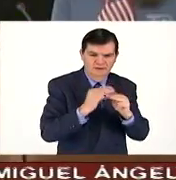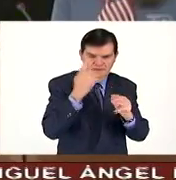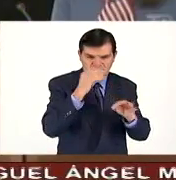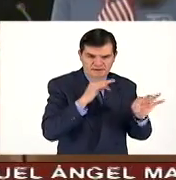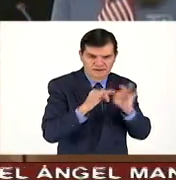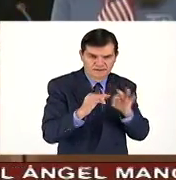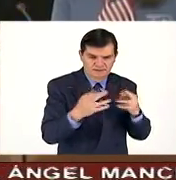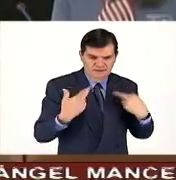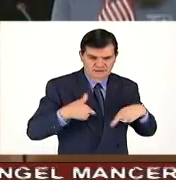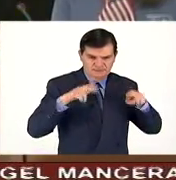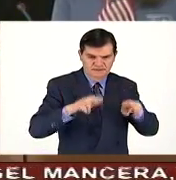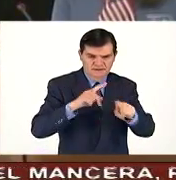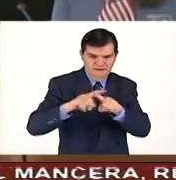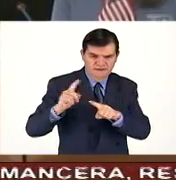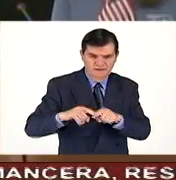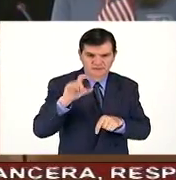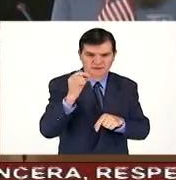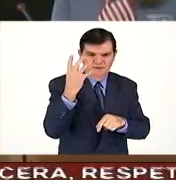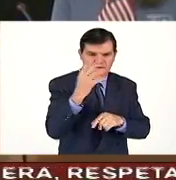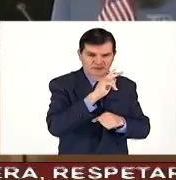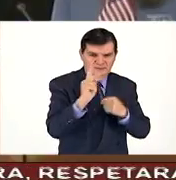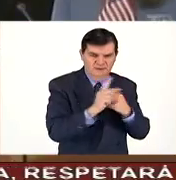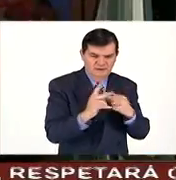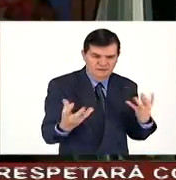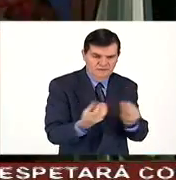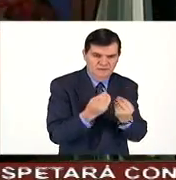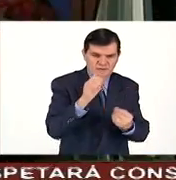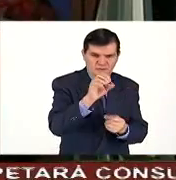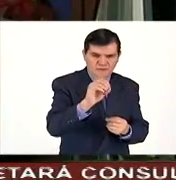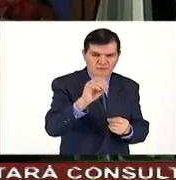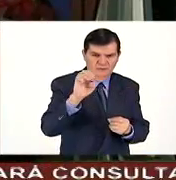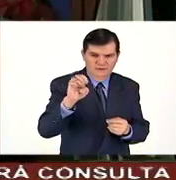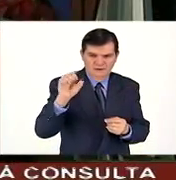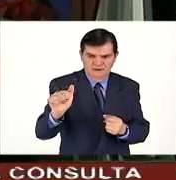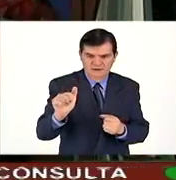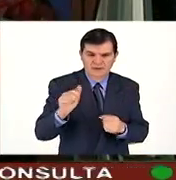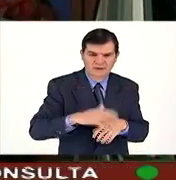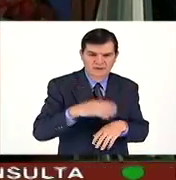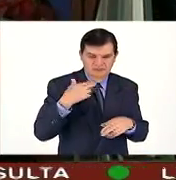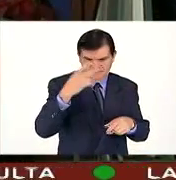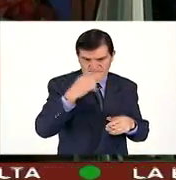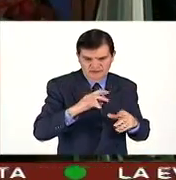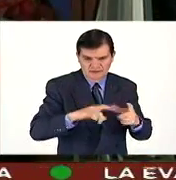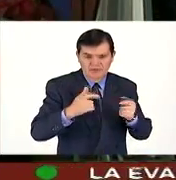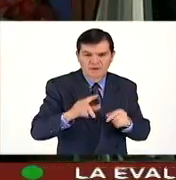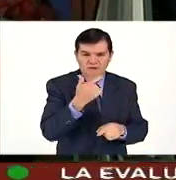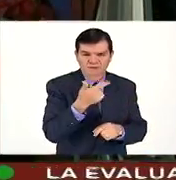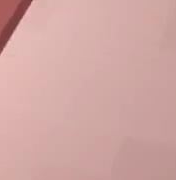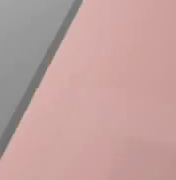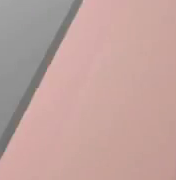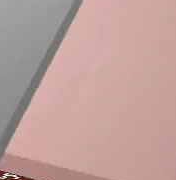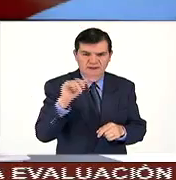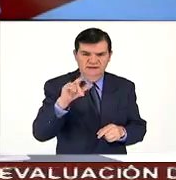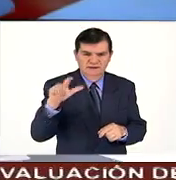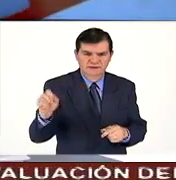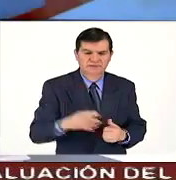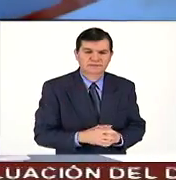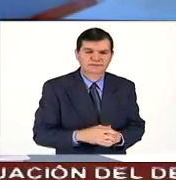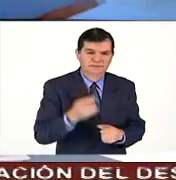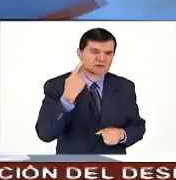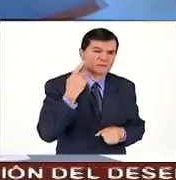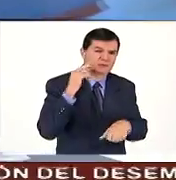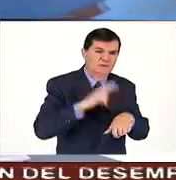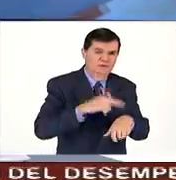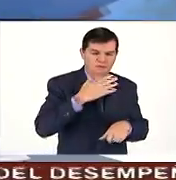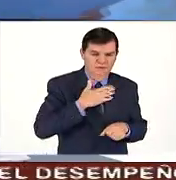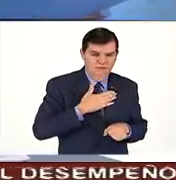y representantes de 24 países integrantes de la OEA. Para México al Día, Gustavo Castillo. La